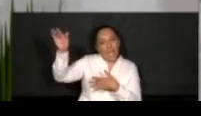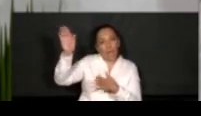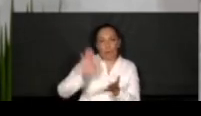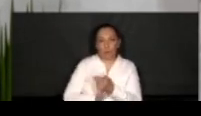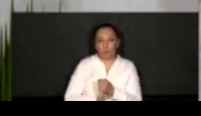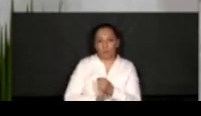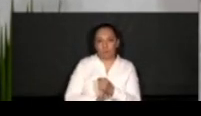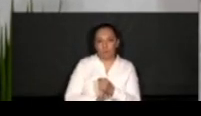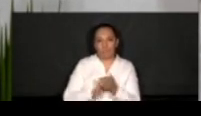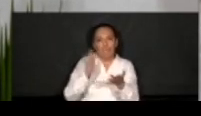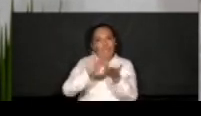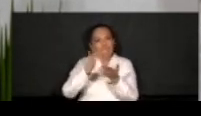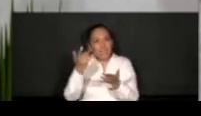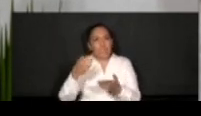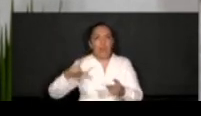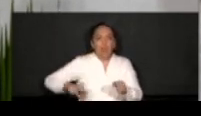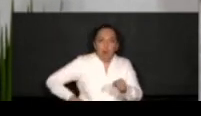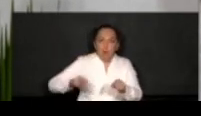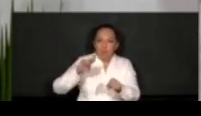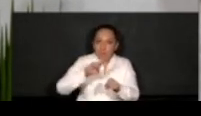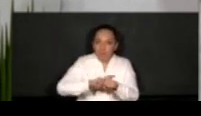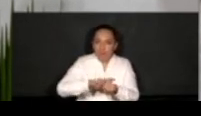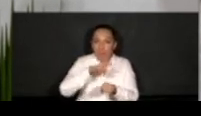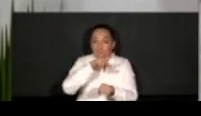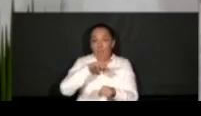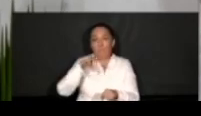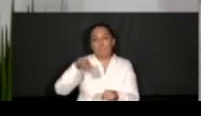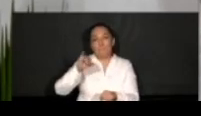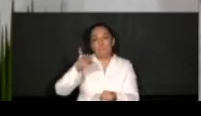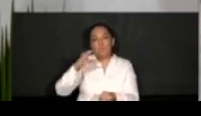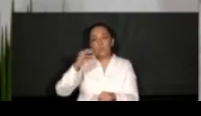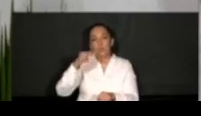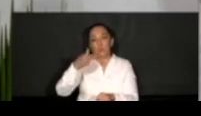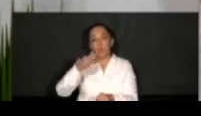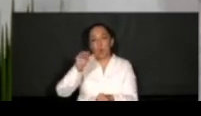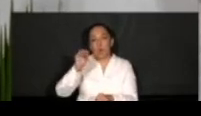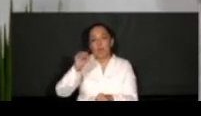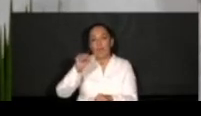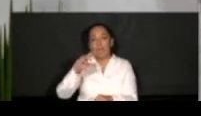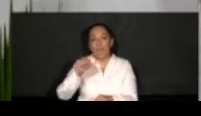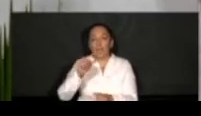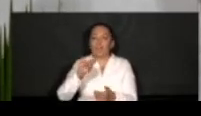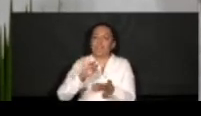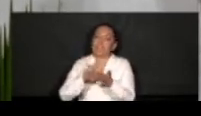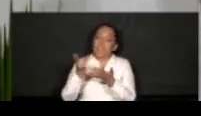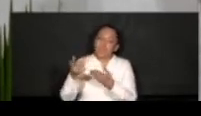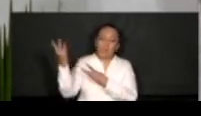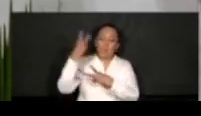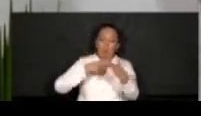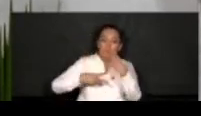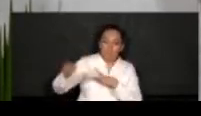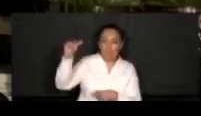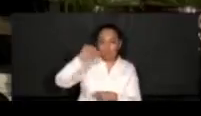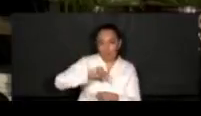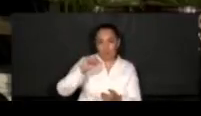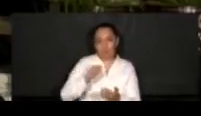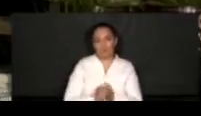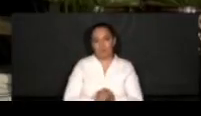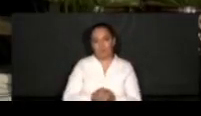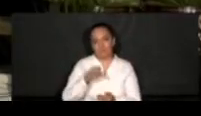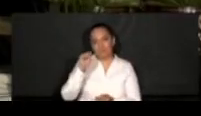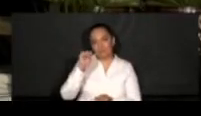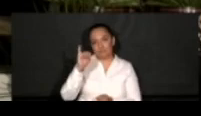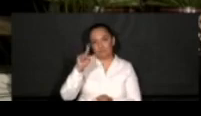Gracias también al gobernador constitucional de Michoacán, a Silvano Aureoles. Gracias, Silvano, por acompañarnos.